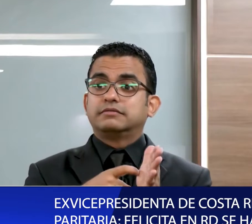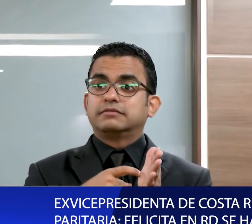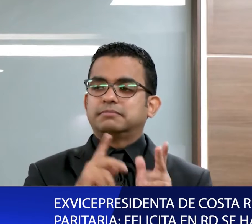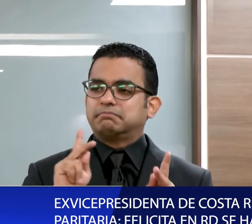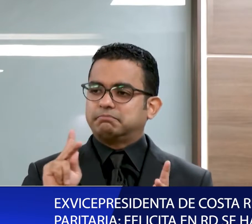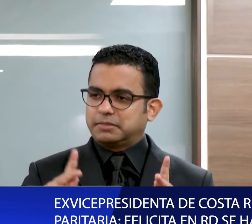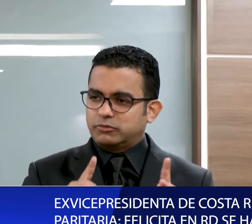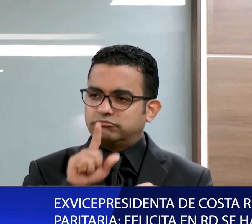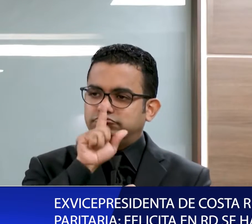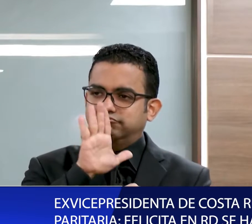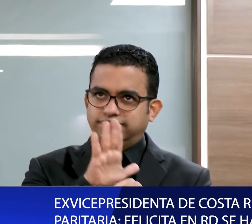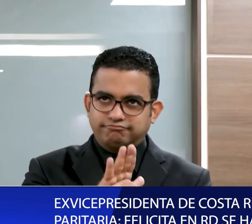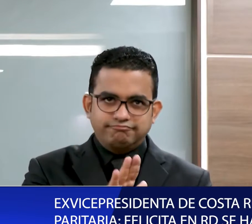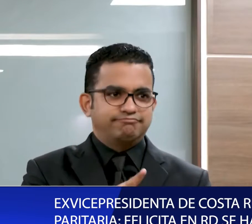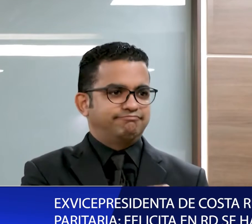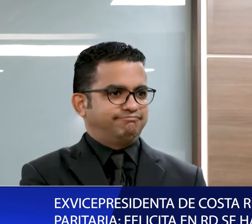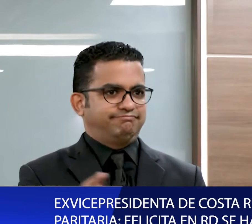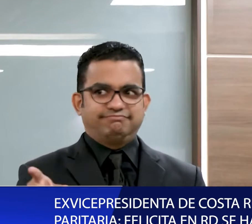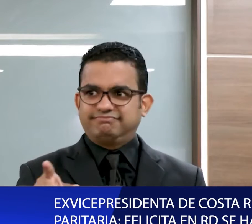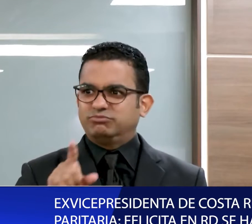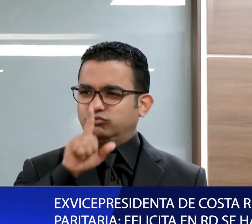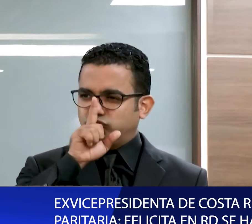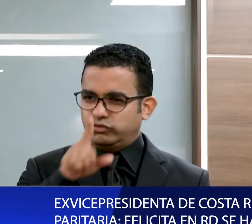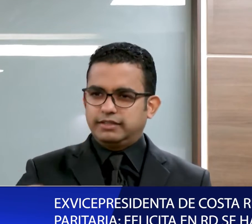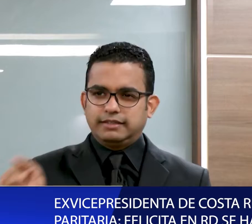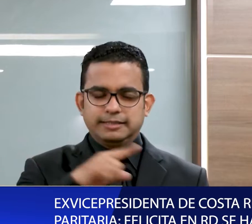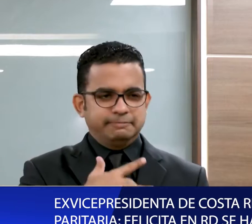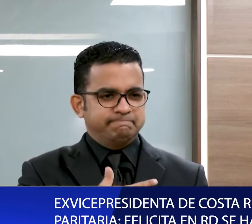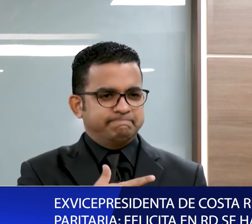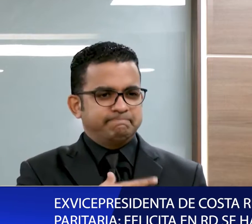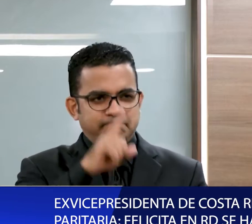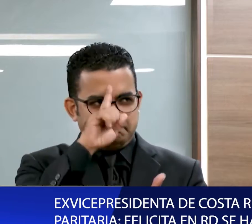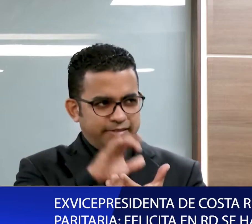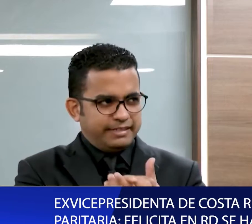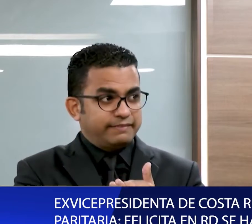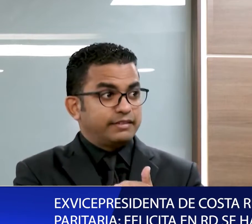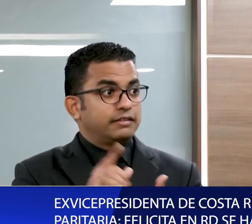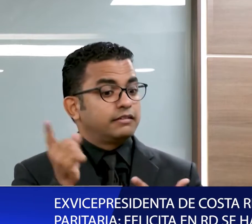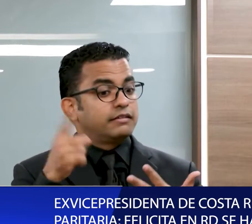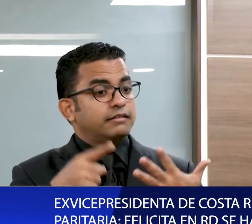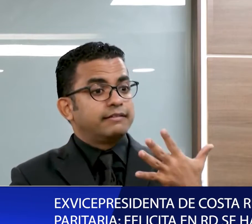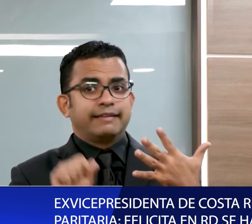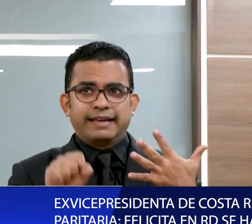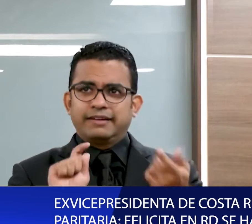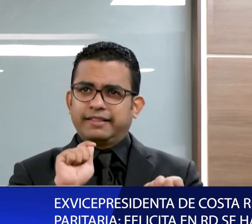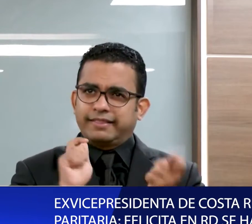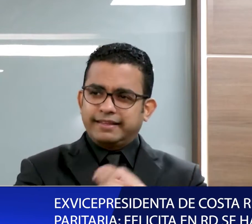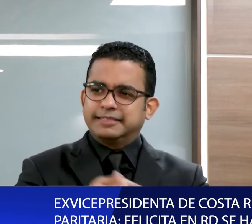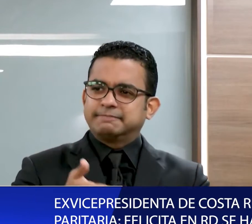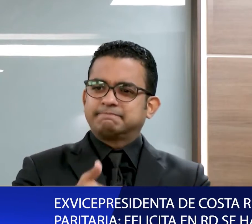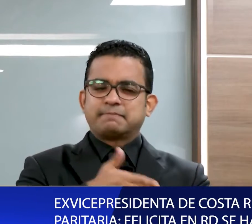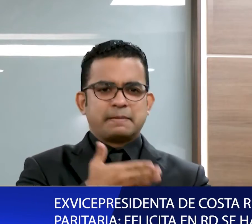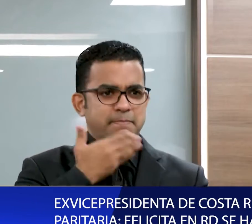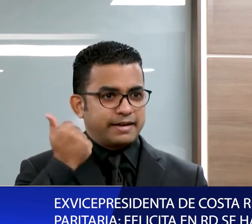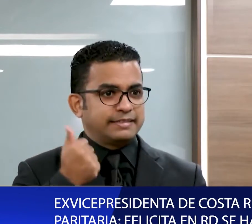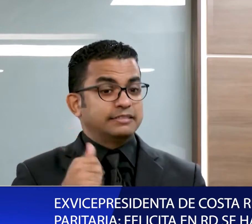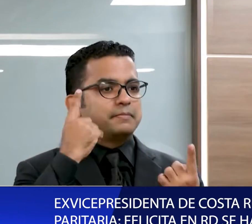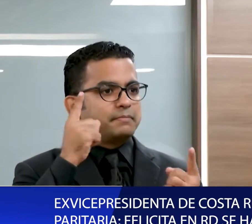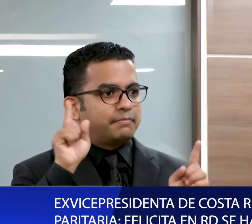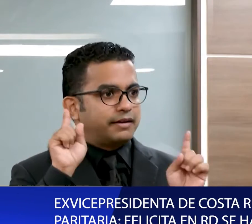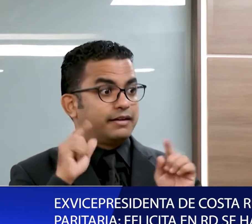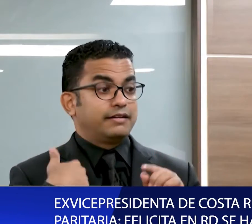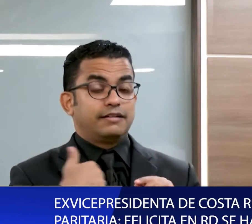Unidas, el Ministerio de la Mujer y el Centro de Investigación para la Acción Femenina realizaron este martes la conferencia